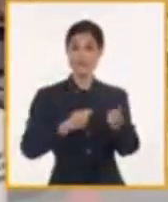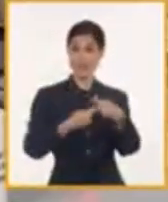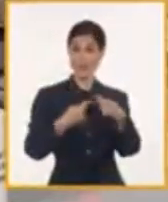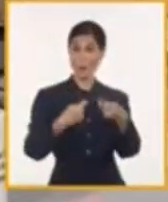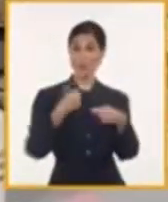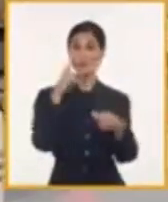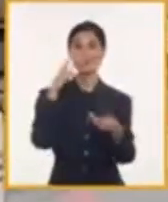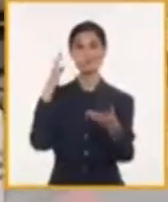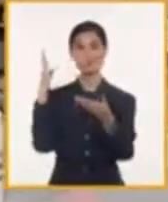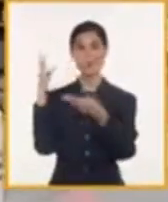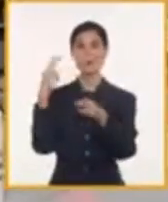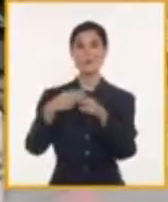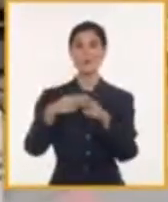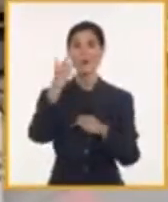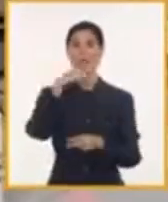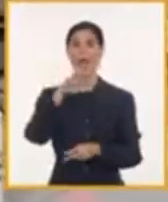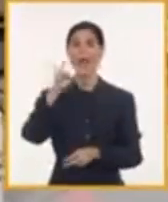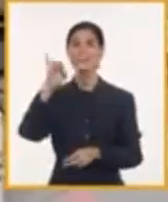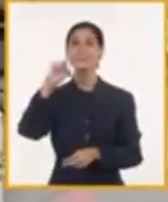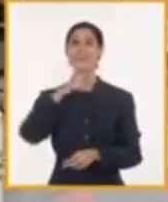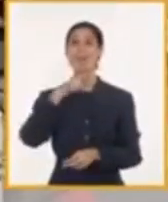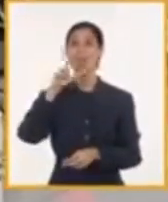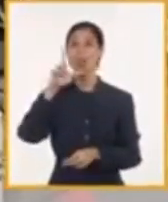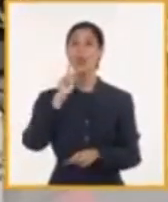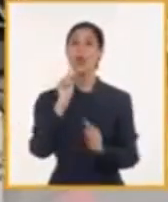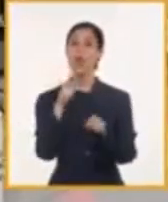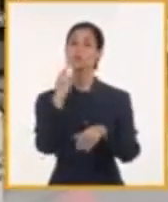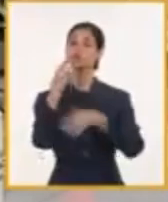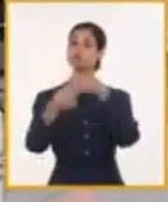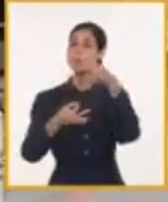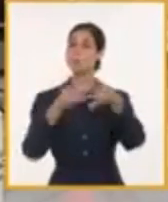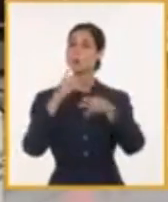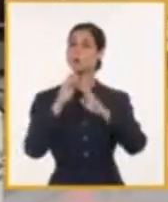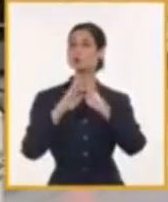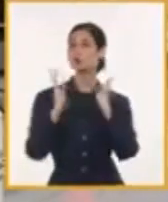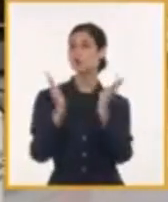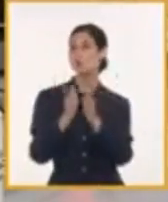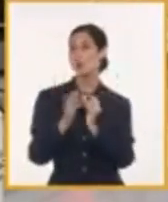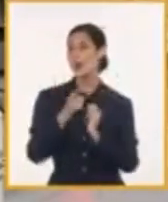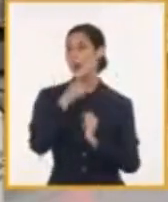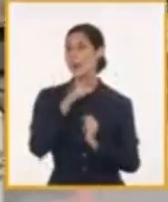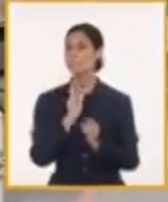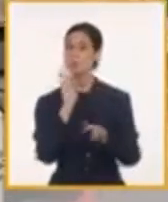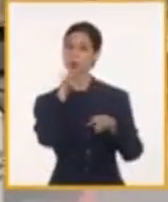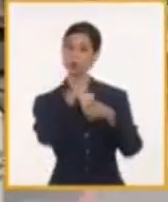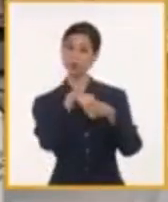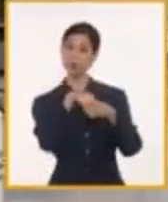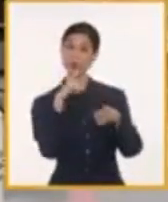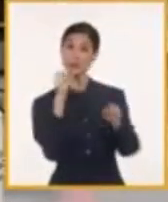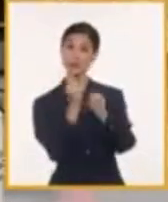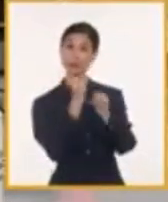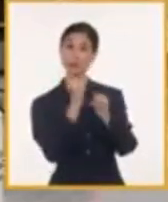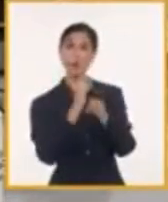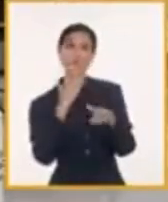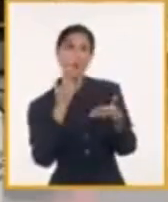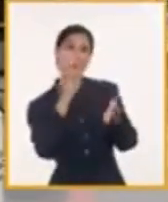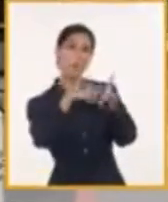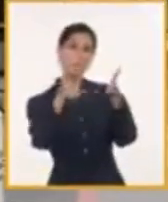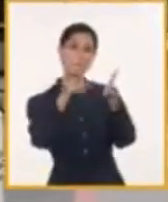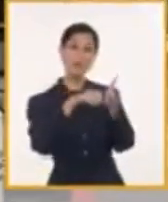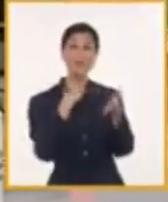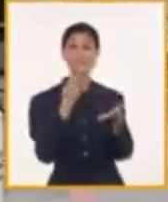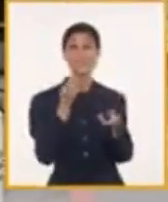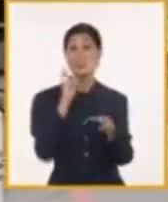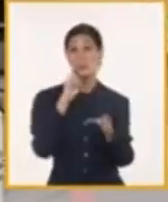pues hablar precisamente de eso, de cómo se han trazado estrategias para poder, en medio de condiciones adversas, como decía el presidente, problemas de combustible,